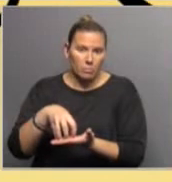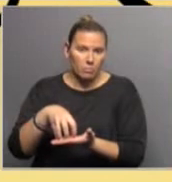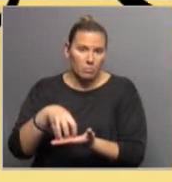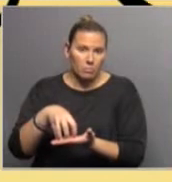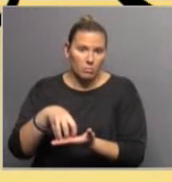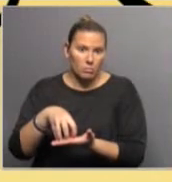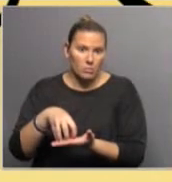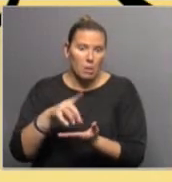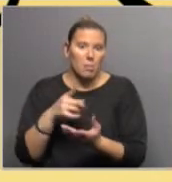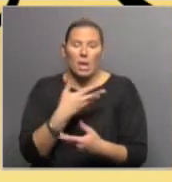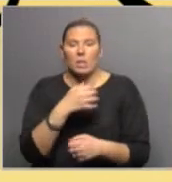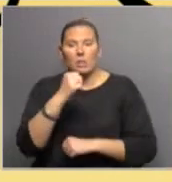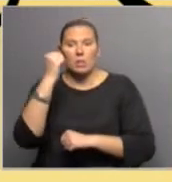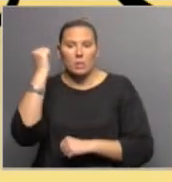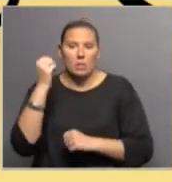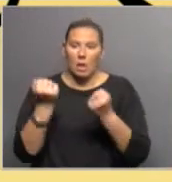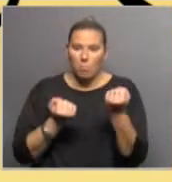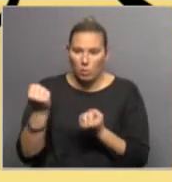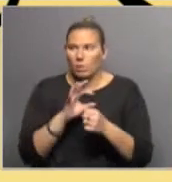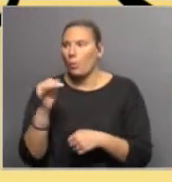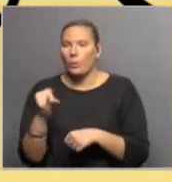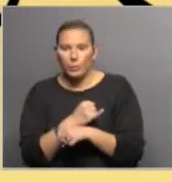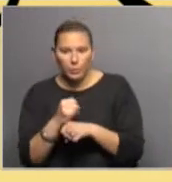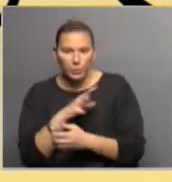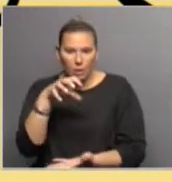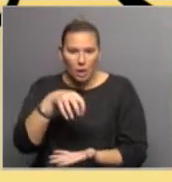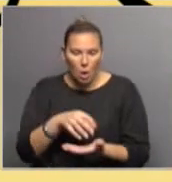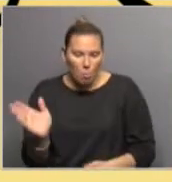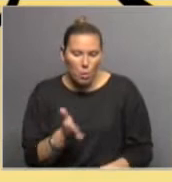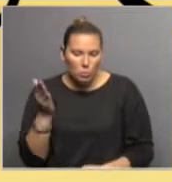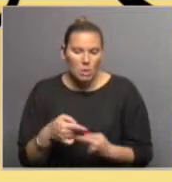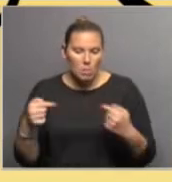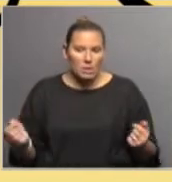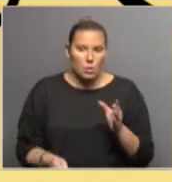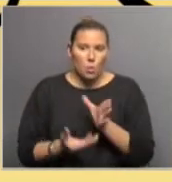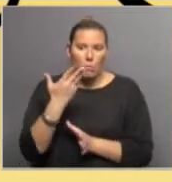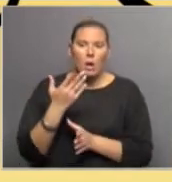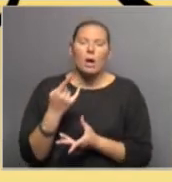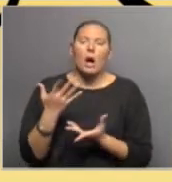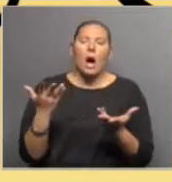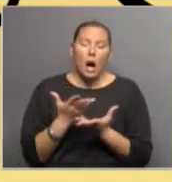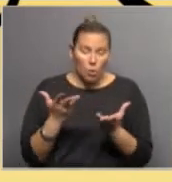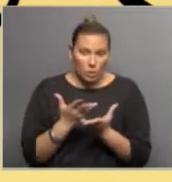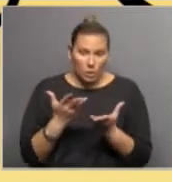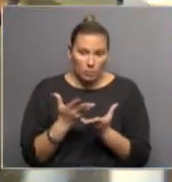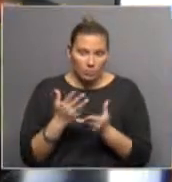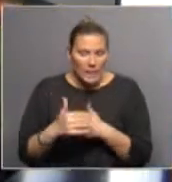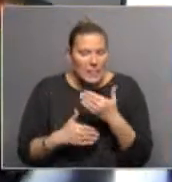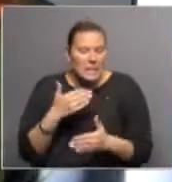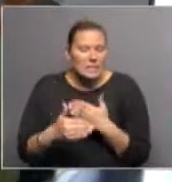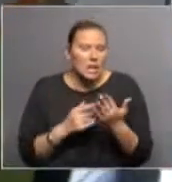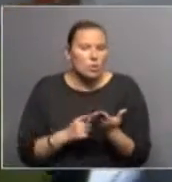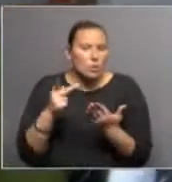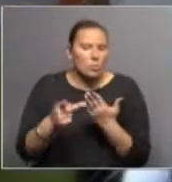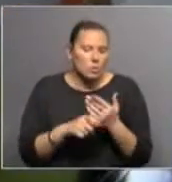ya insisto, para transporte o para un uso industrial o para producir una nueva materia prima. ¿En qué estado está hoy el desarrollo de este proyecto